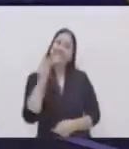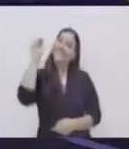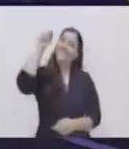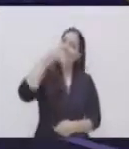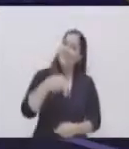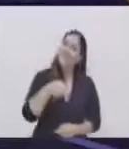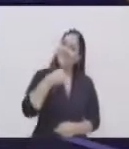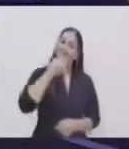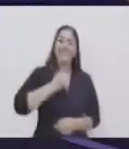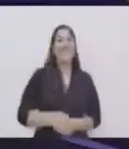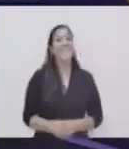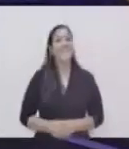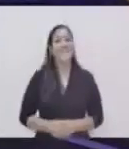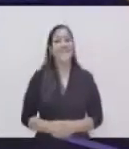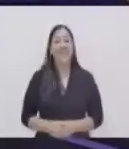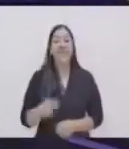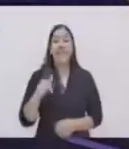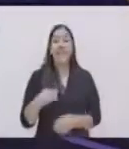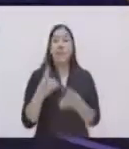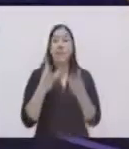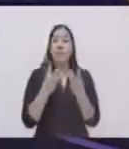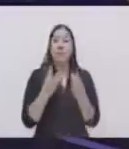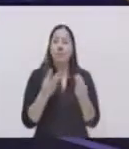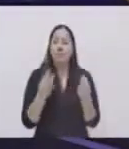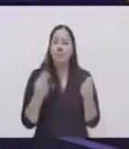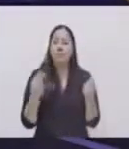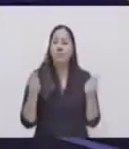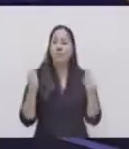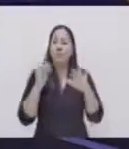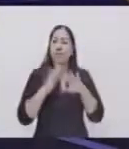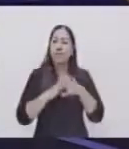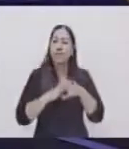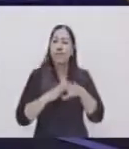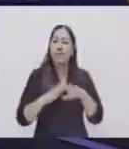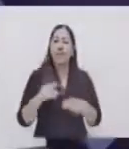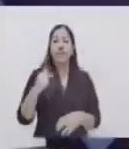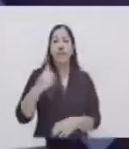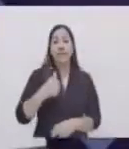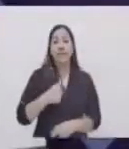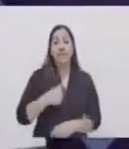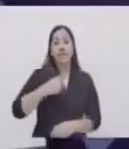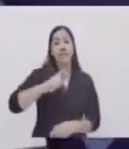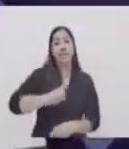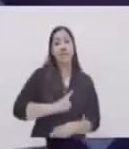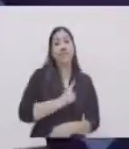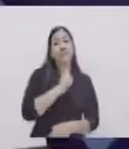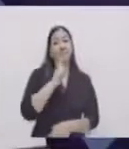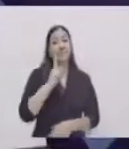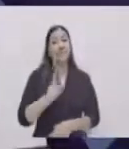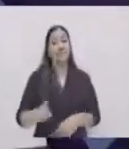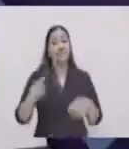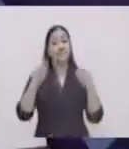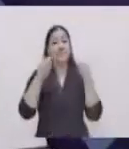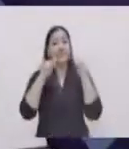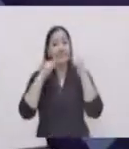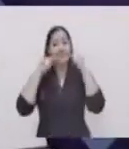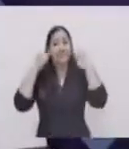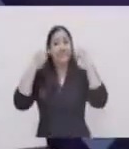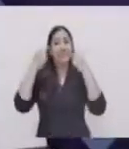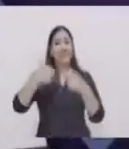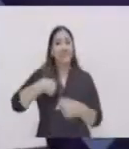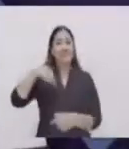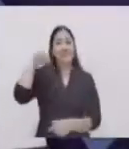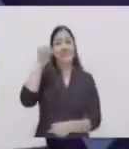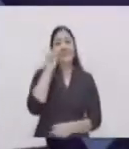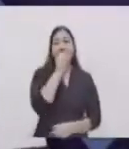canto aquí. Pero esto lo vamos a hacer suavecito primero. Yo soy feliz,